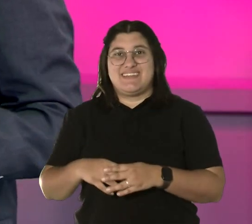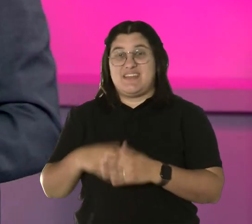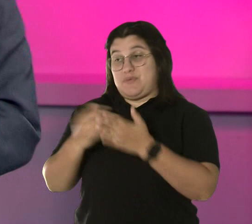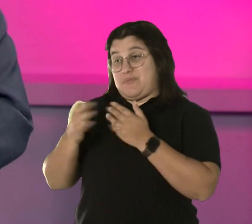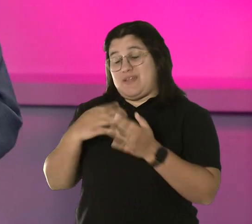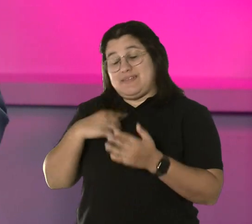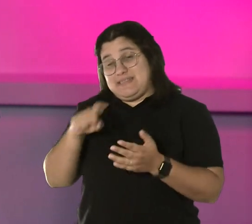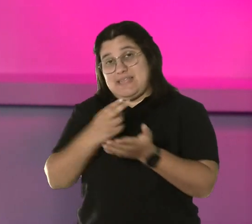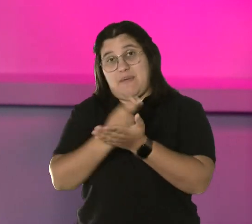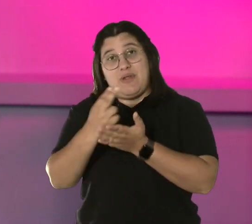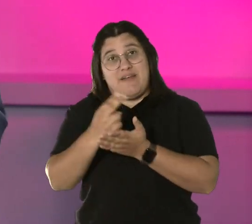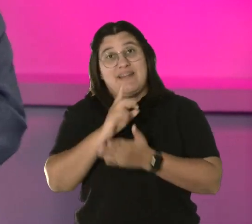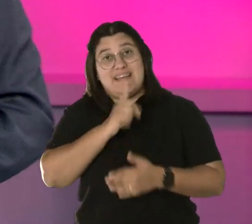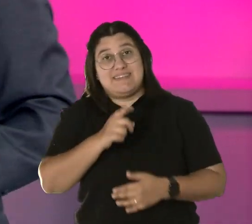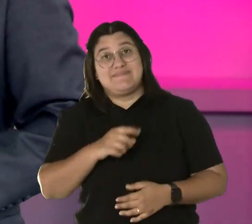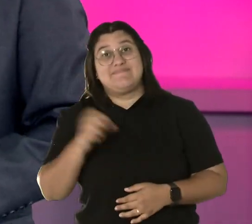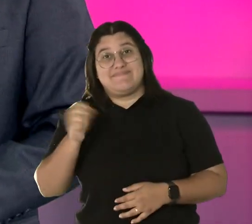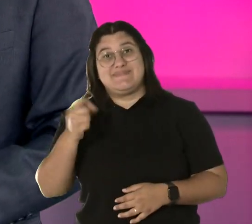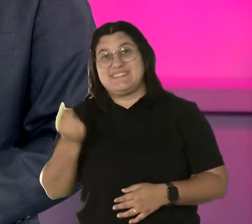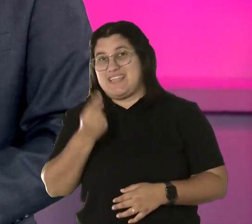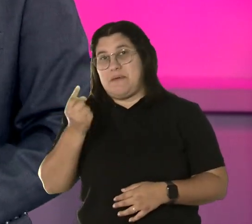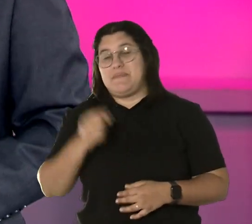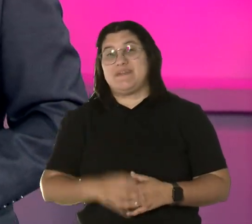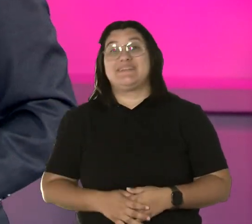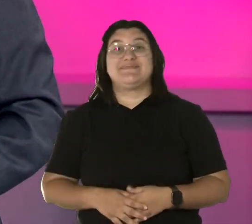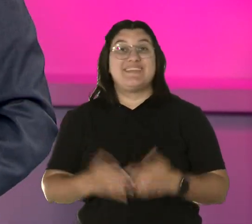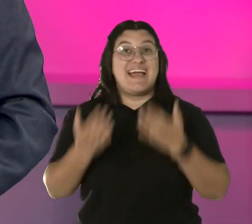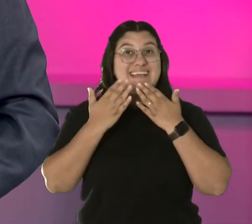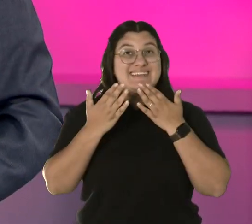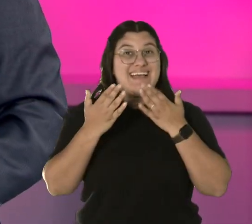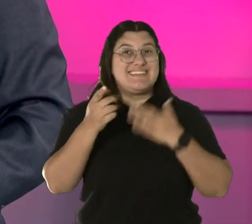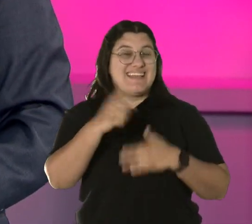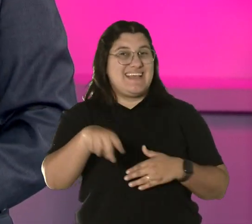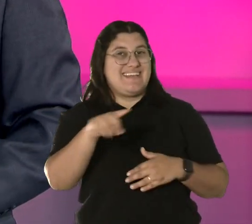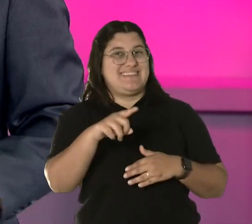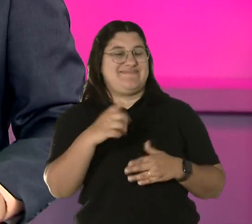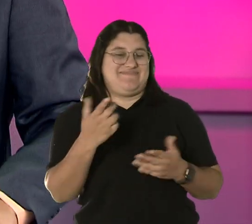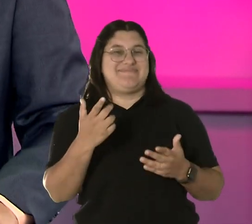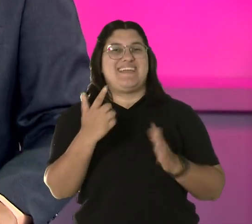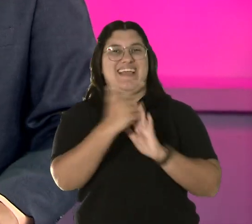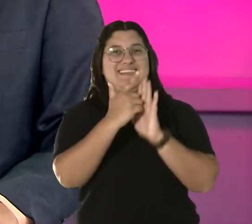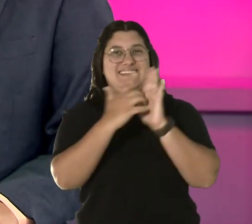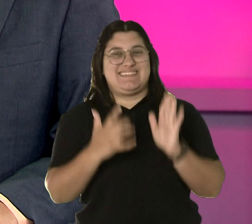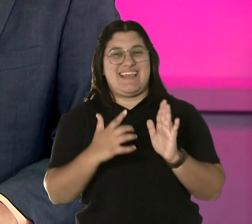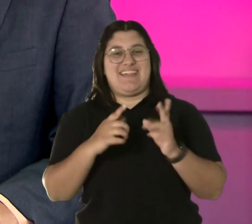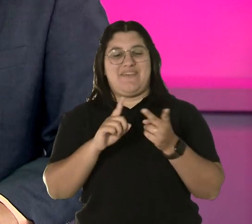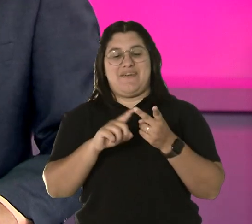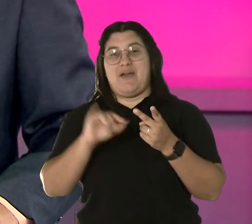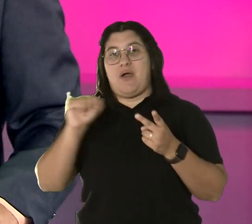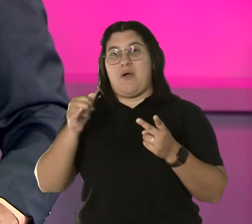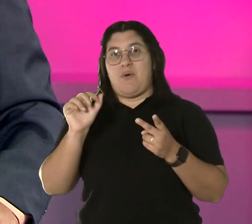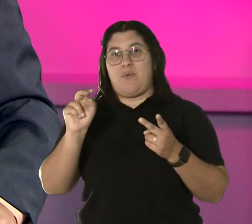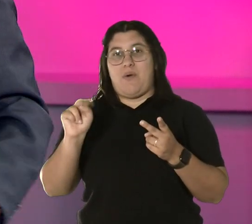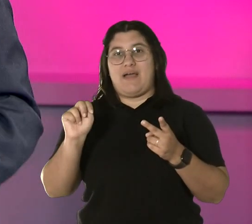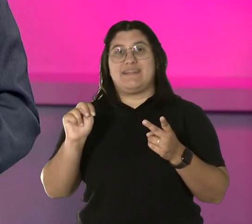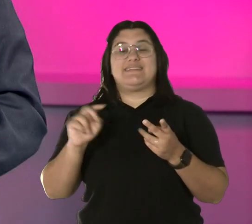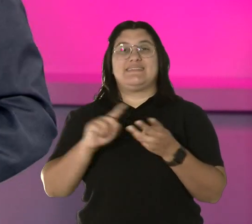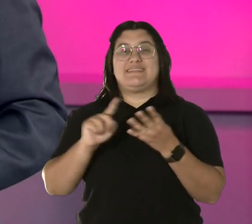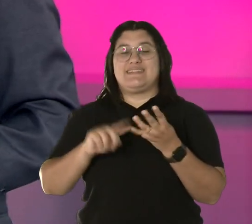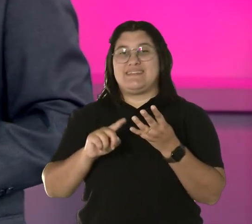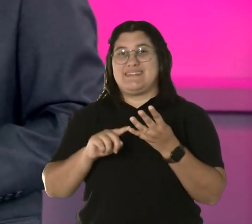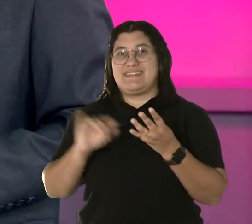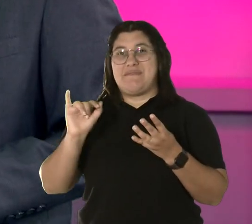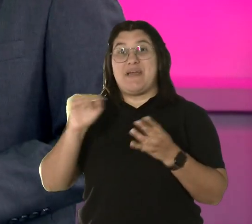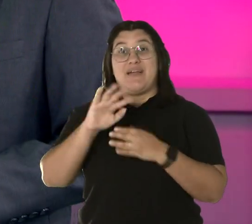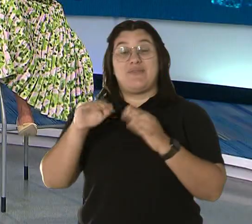decir la verdad. Eso es así. A veces Siempre. Muchas gracias a la licenciada Vivian Santiago Trinidad, Juan Mateo Sidre por estar con Gracias. nosotros, Encantado. a